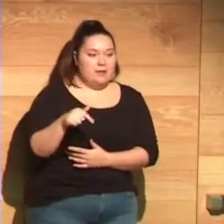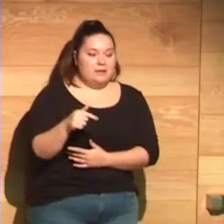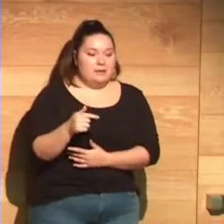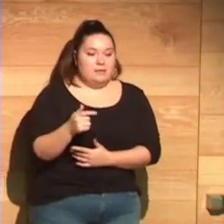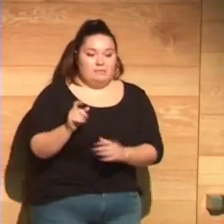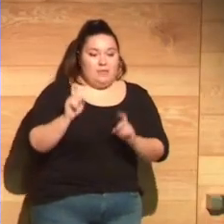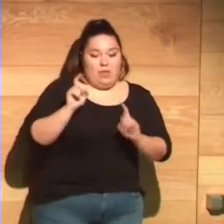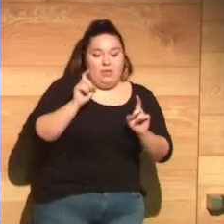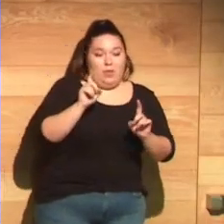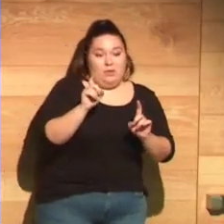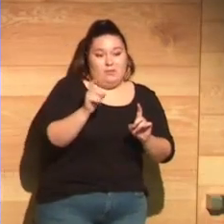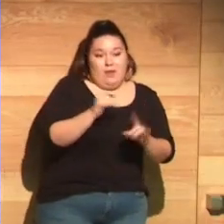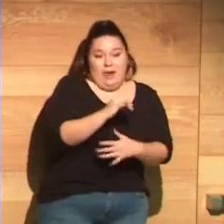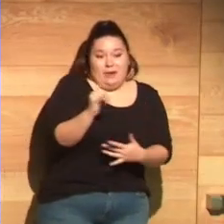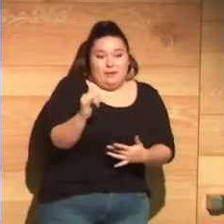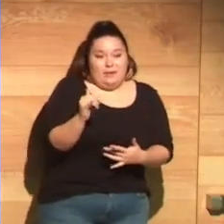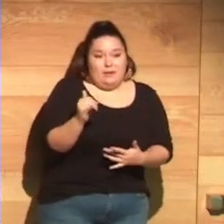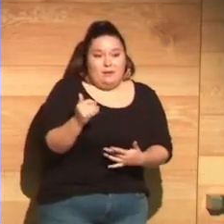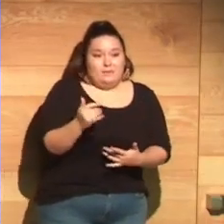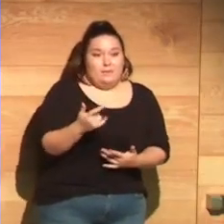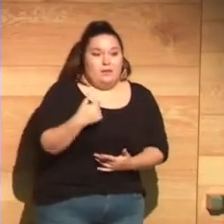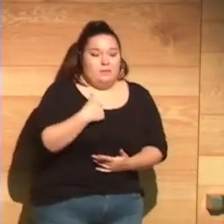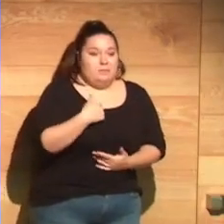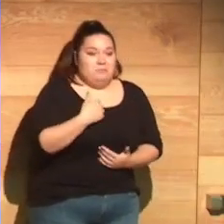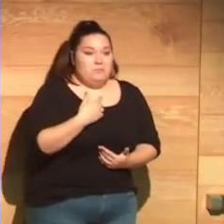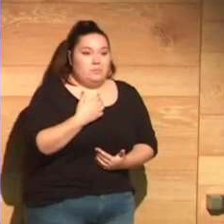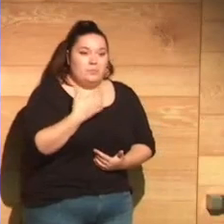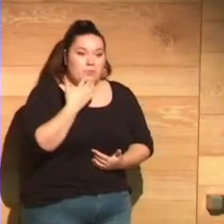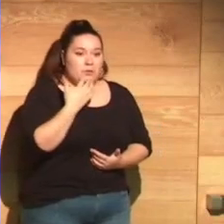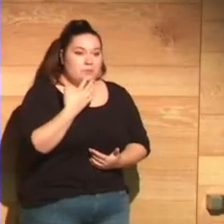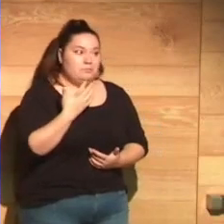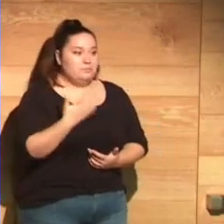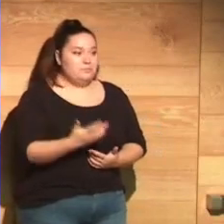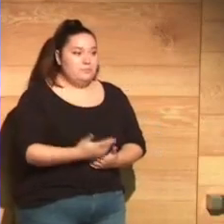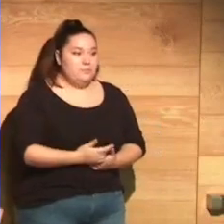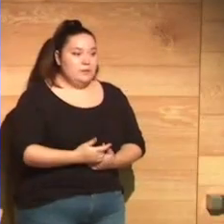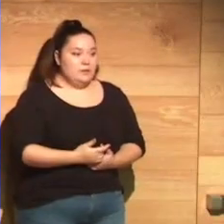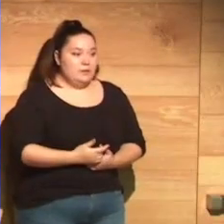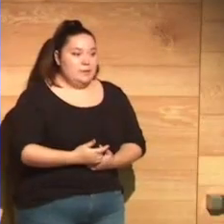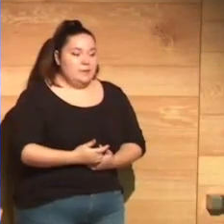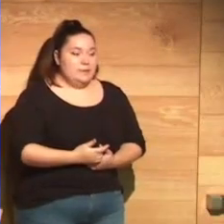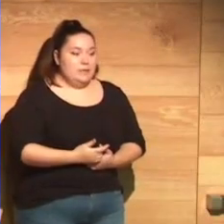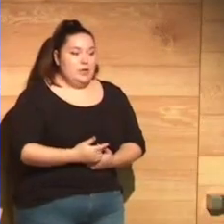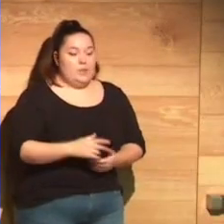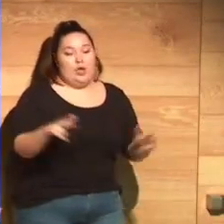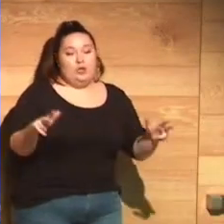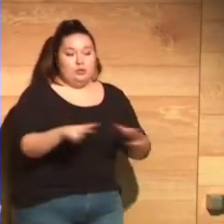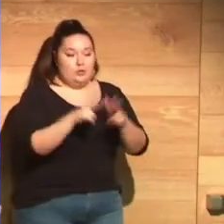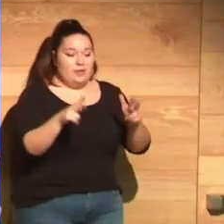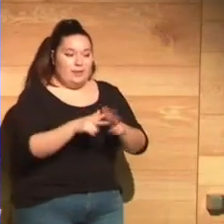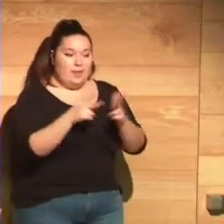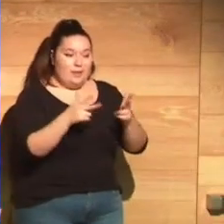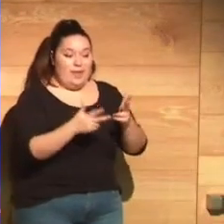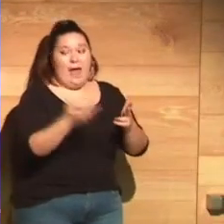final la educación que tenemos es la educación que tenemos. Es muy difícil salir de toda